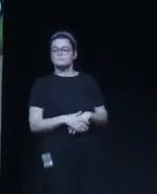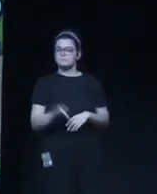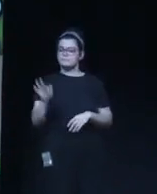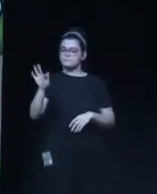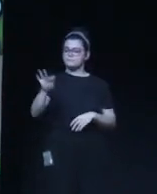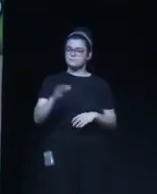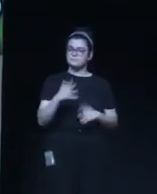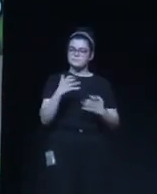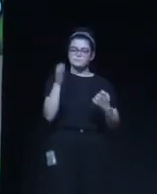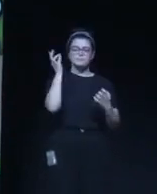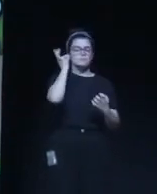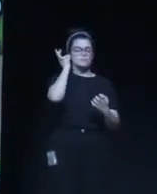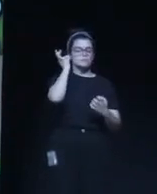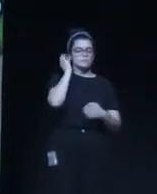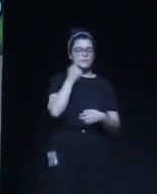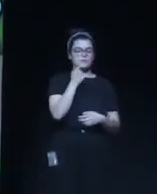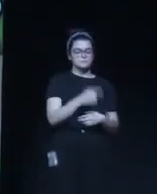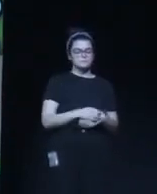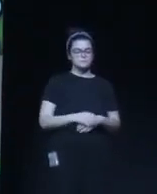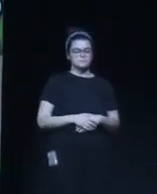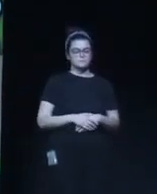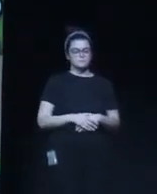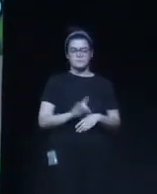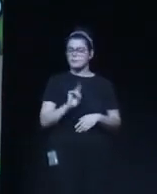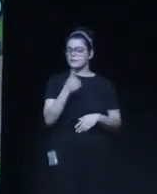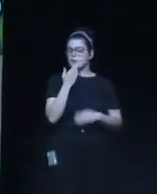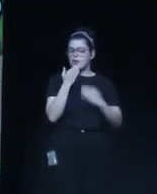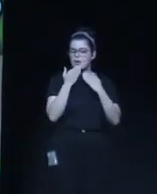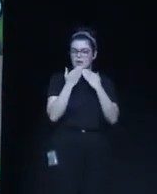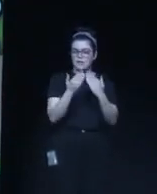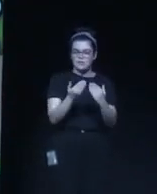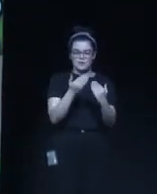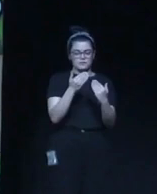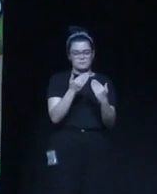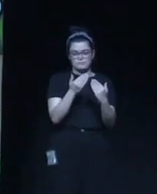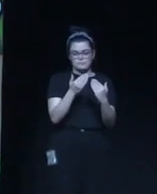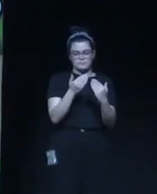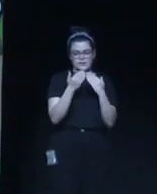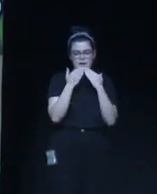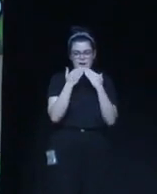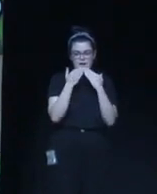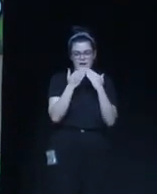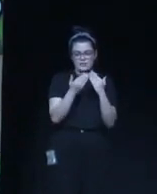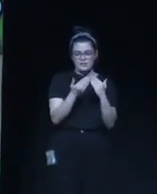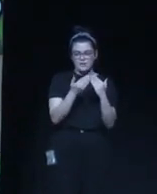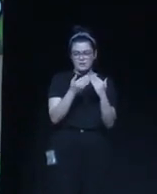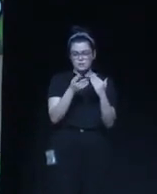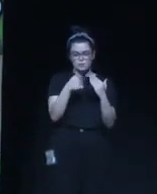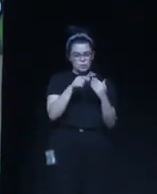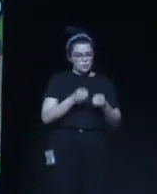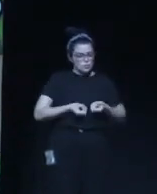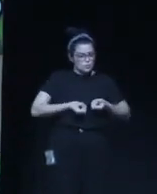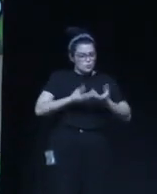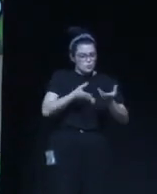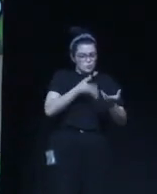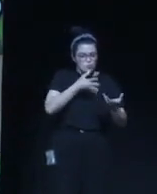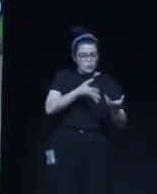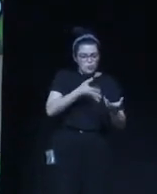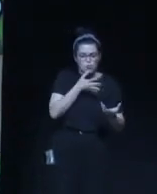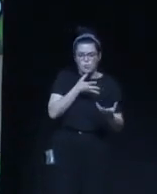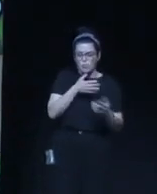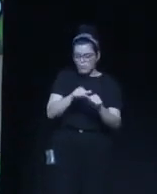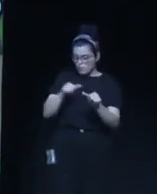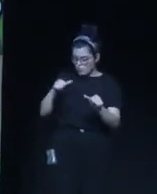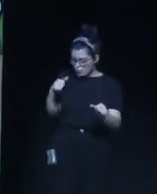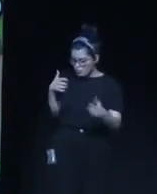lugar agradeceros bueno, toda la capacidad de transmisión que tenéis de lo que ha sido una lucha, ha sido y